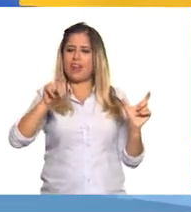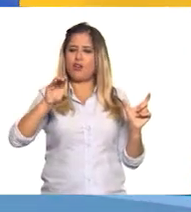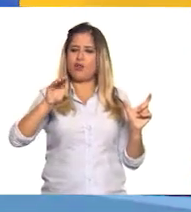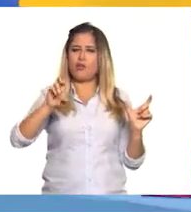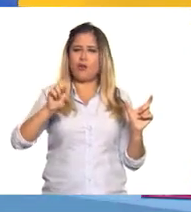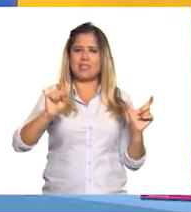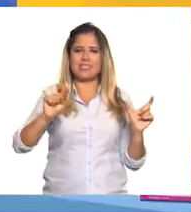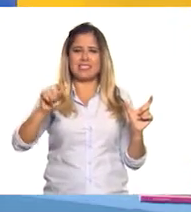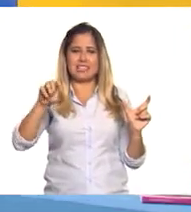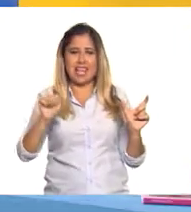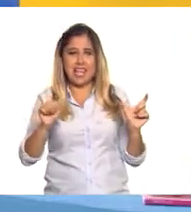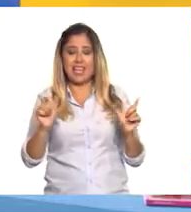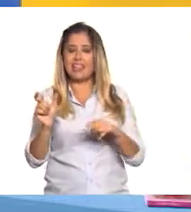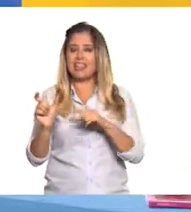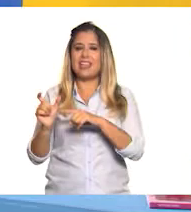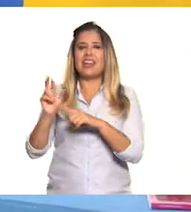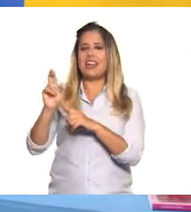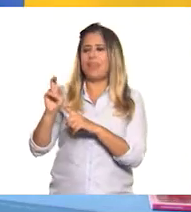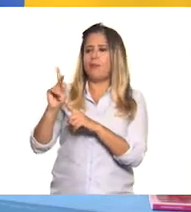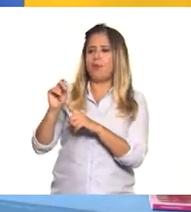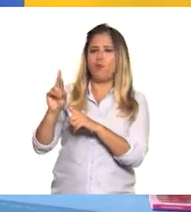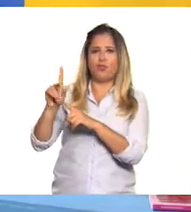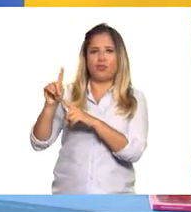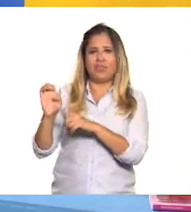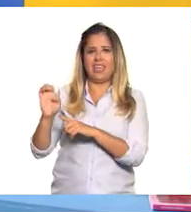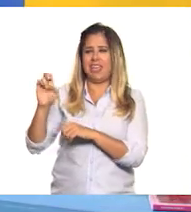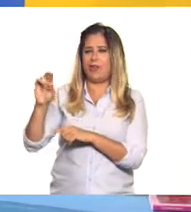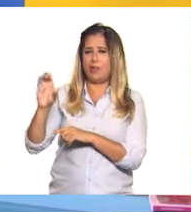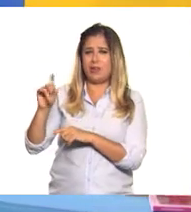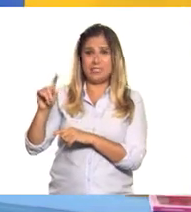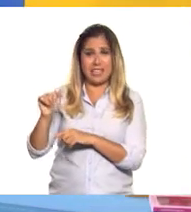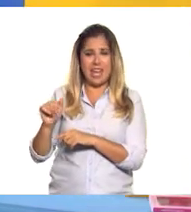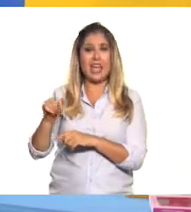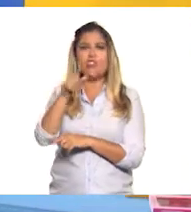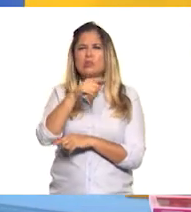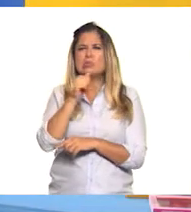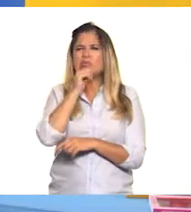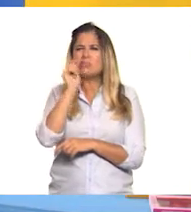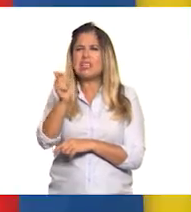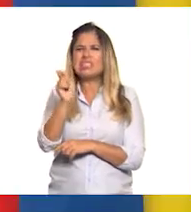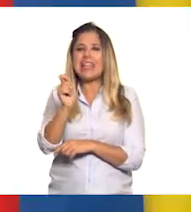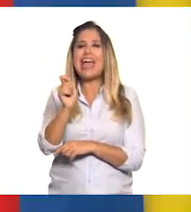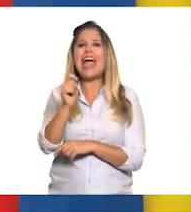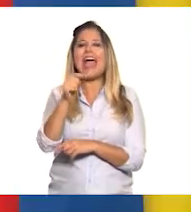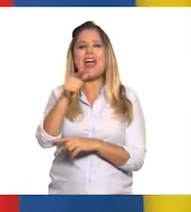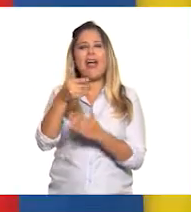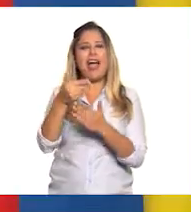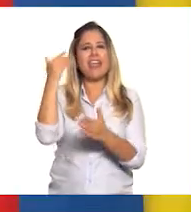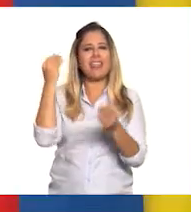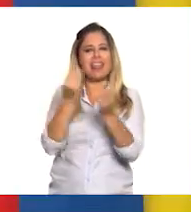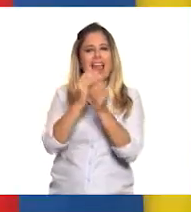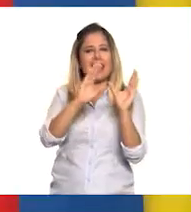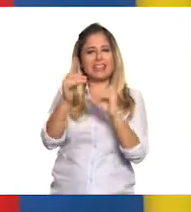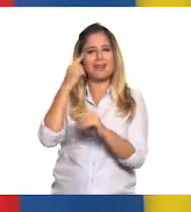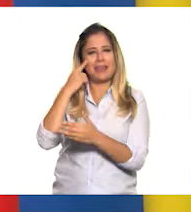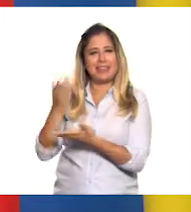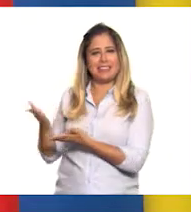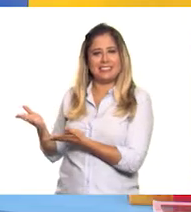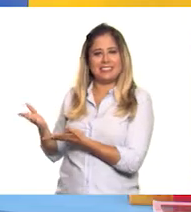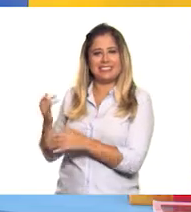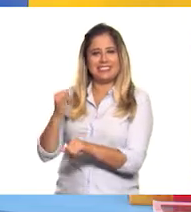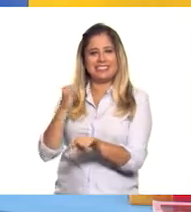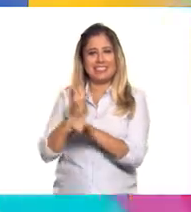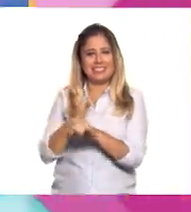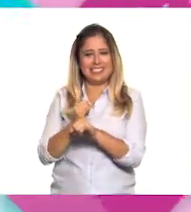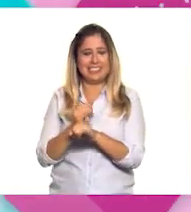encuesta, consulten los programas en el sitio electrónico de Aprende en Casa. Así es. ¿Y qué vamos a necesitar para esta clase?